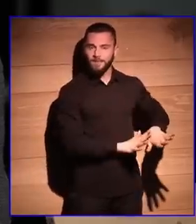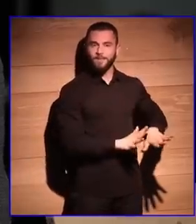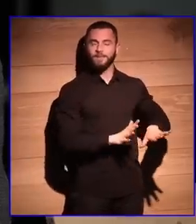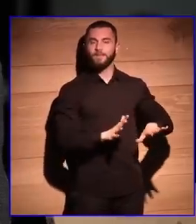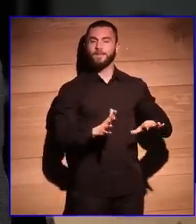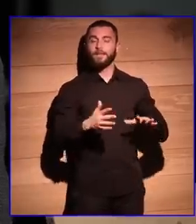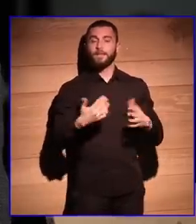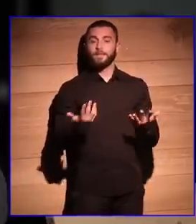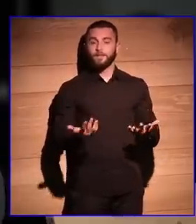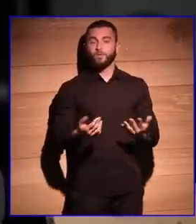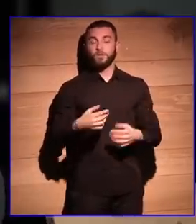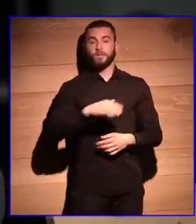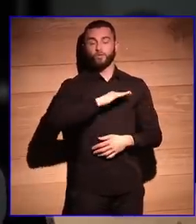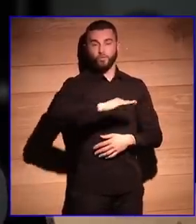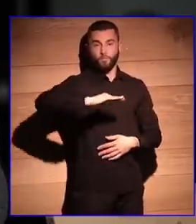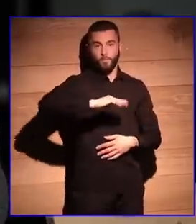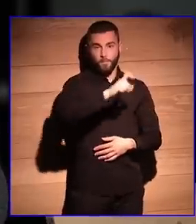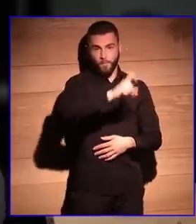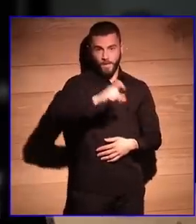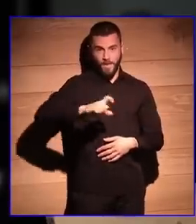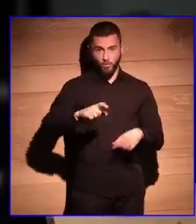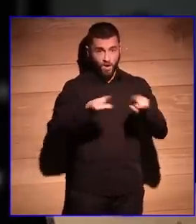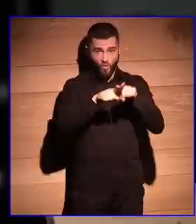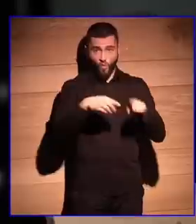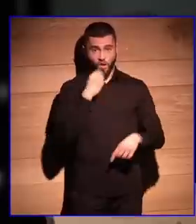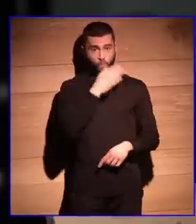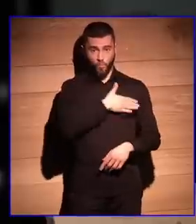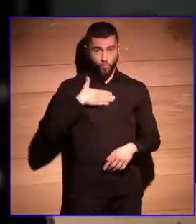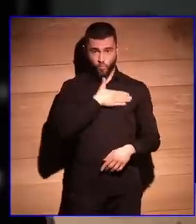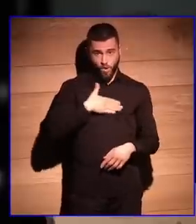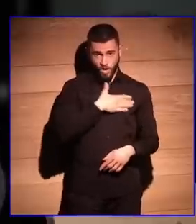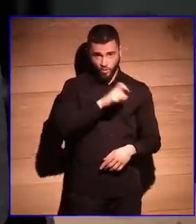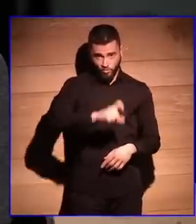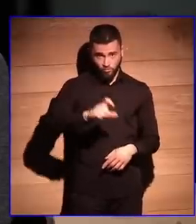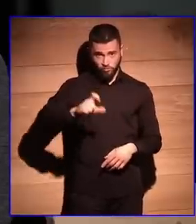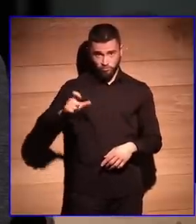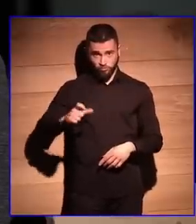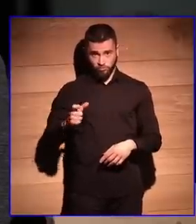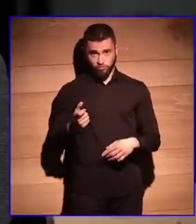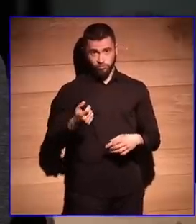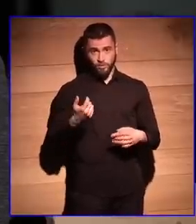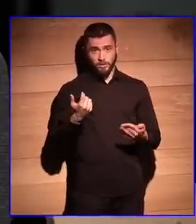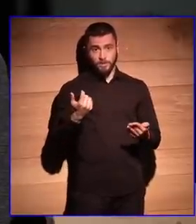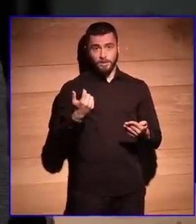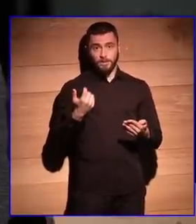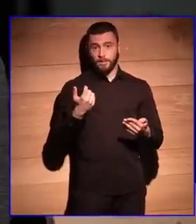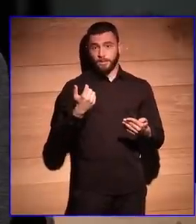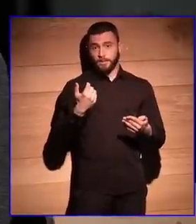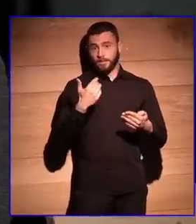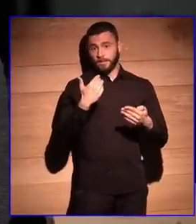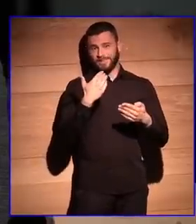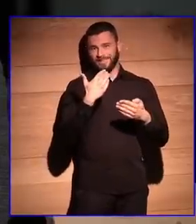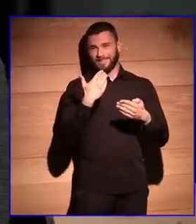los villanos, igual que los buenos, no son generalmente limítrofes en la historia, en los cuentos, porque